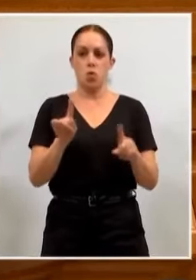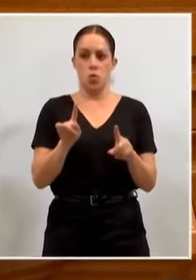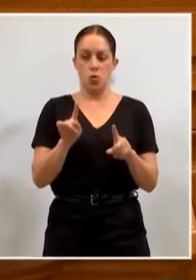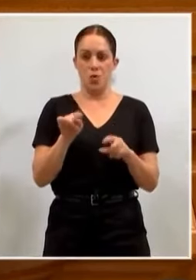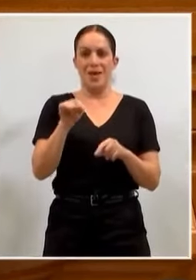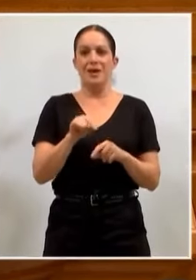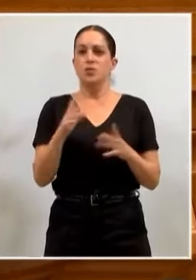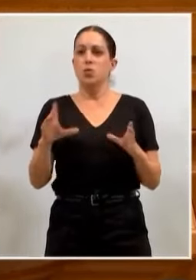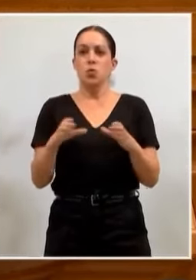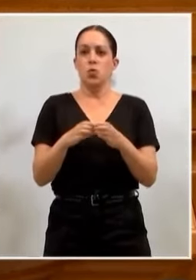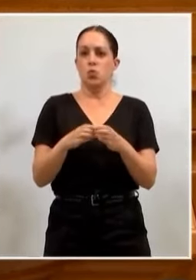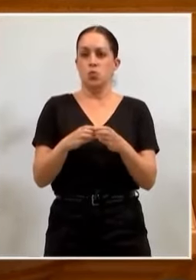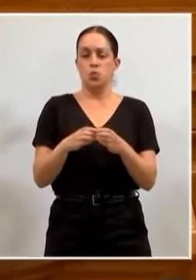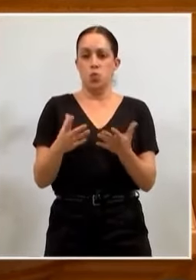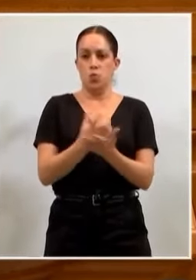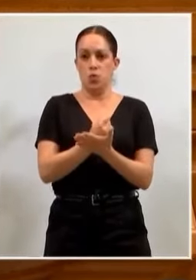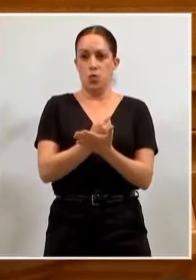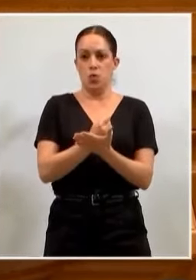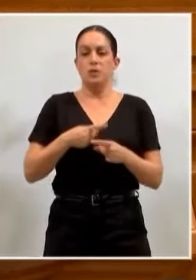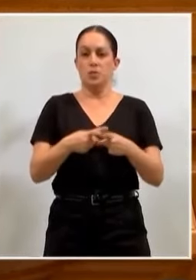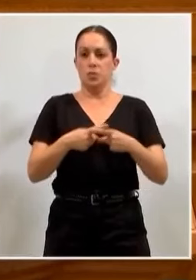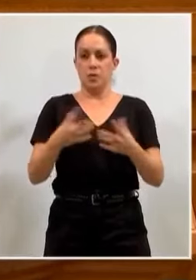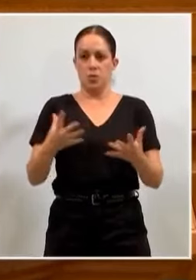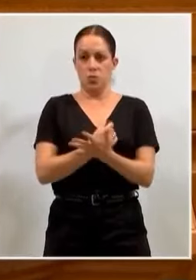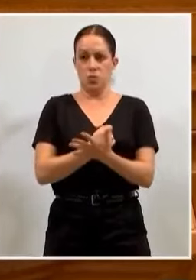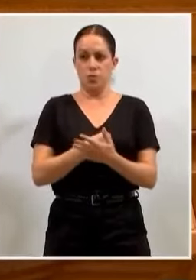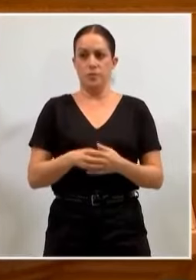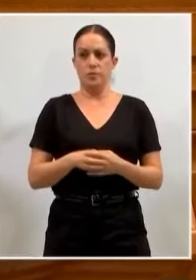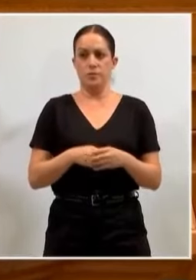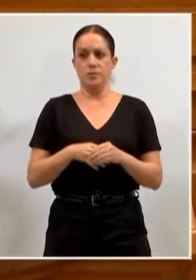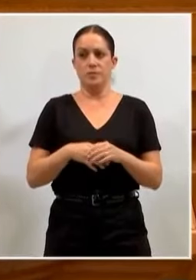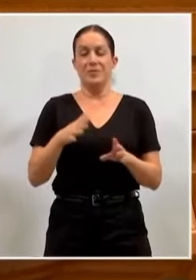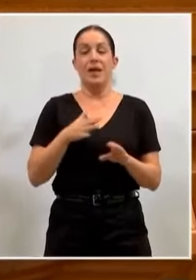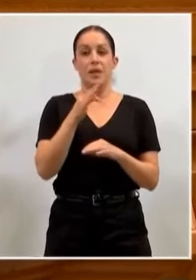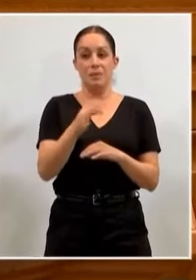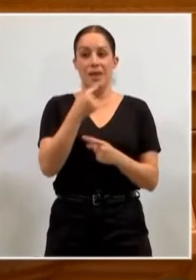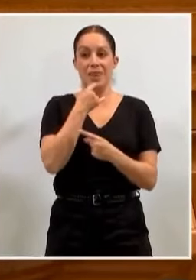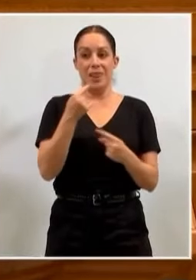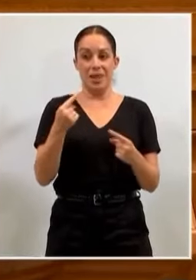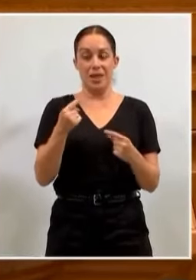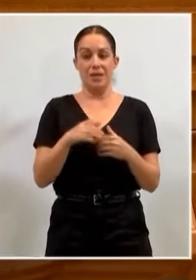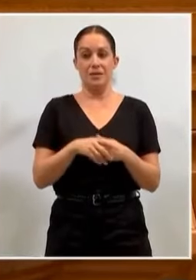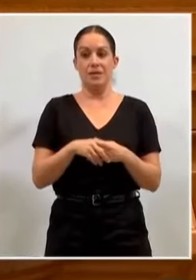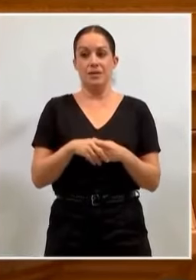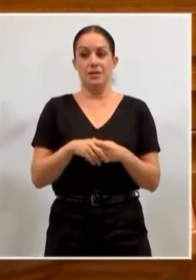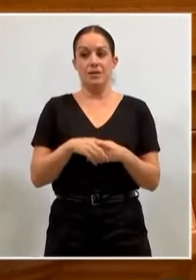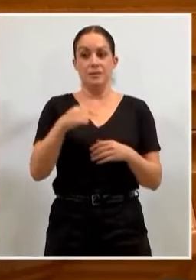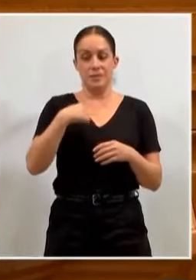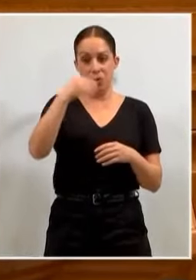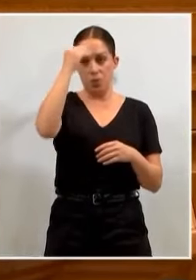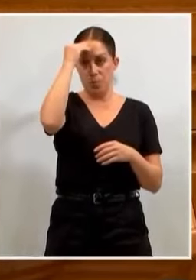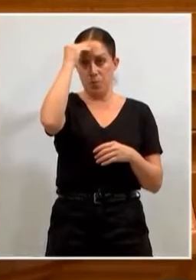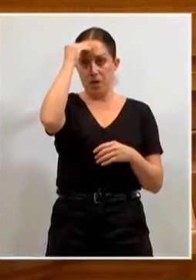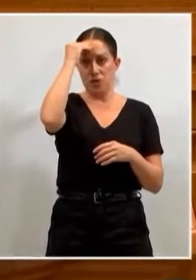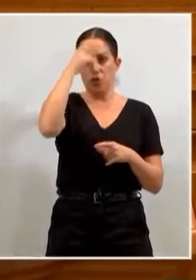recipiente colectivo en el que se comparte todo. Y además le tengo que decir que creo que desde un